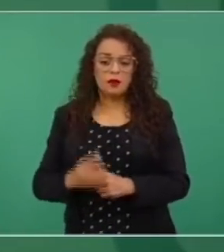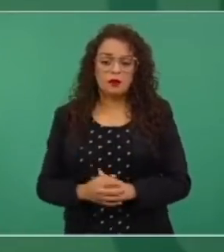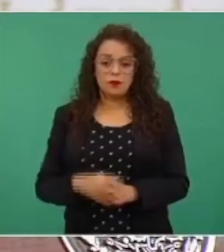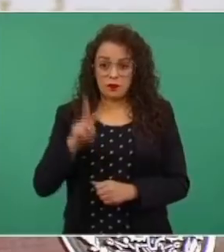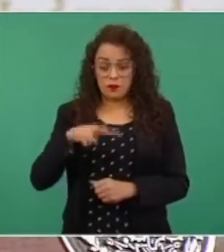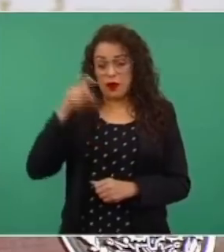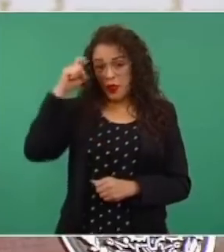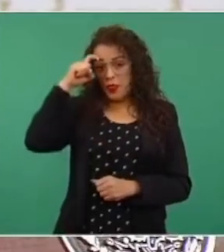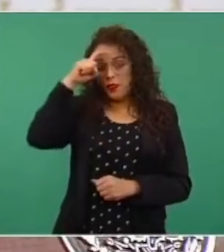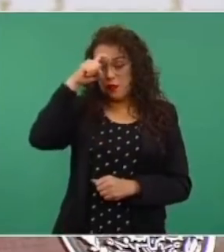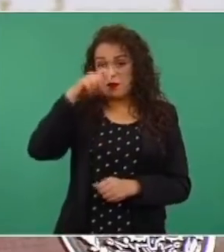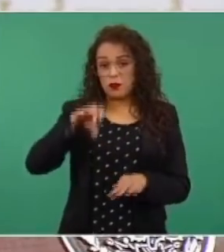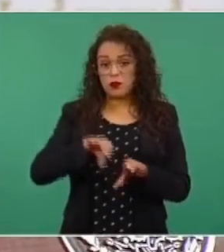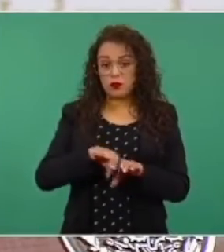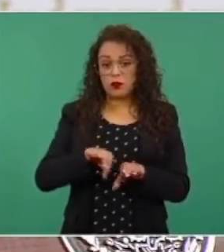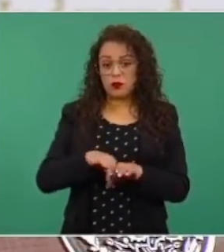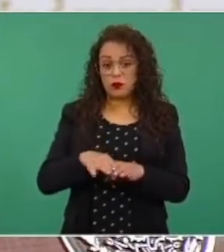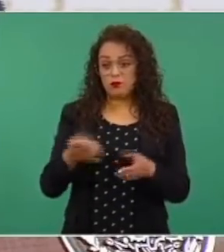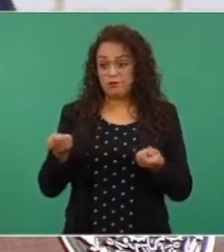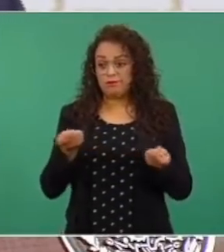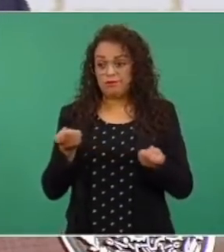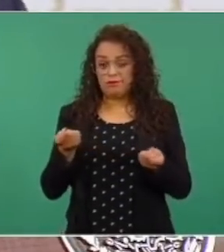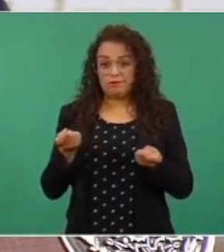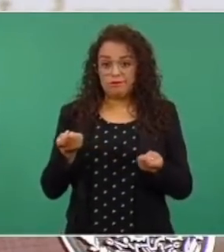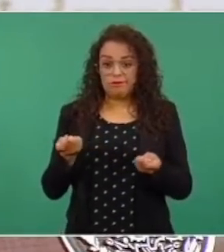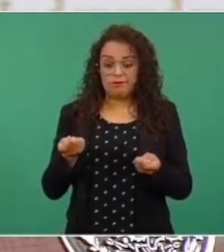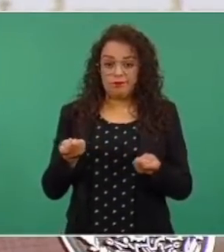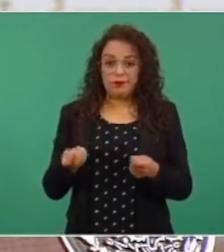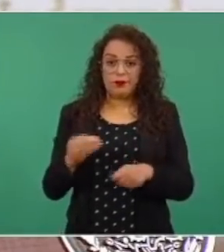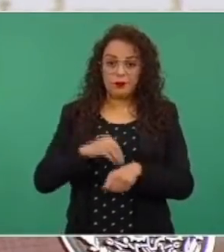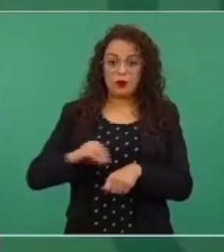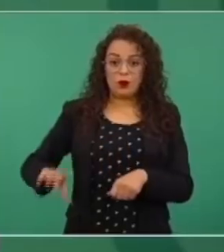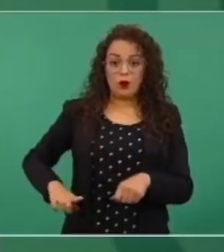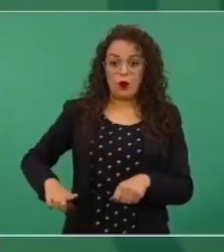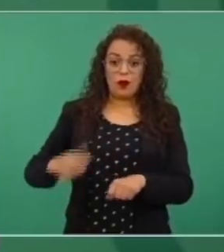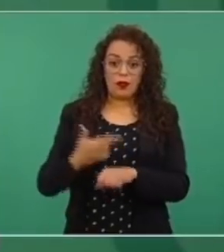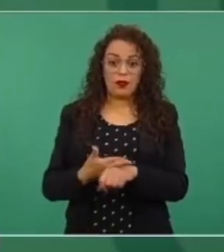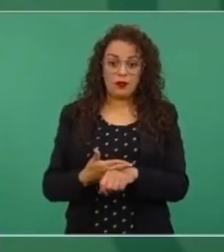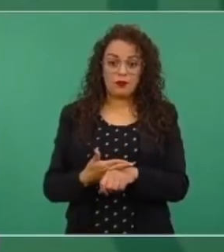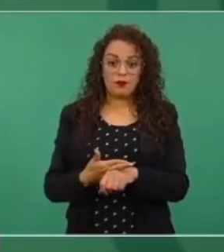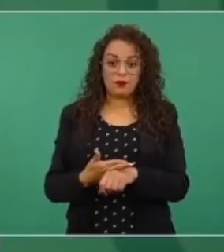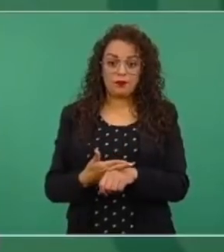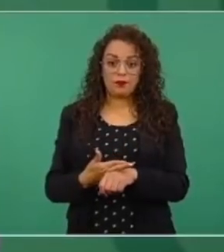gobernar Guerrero, que no es Acapulco,